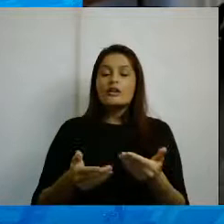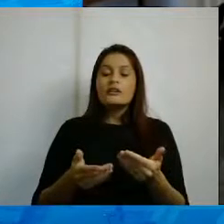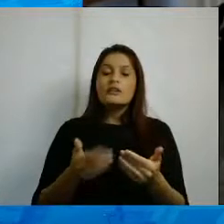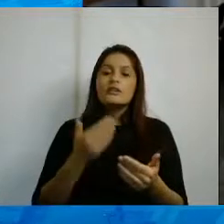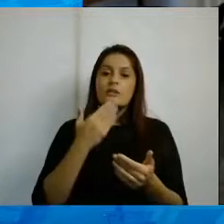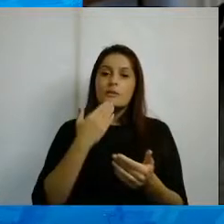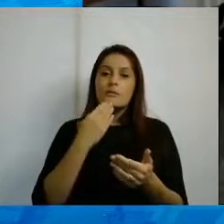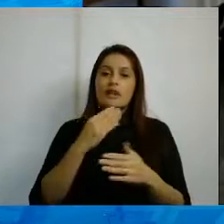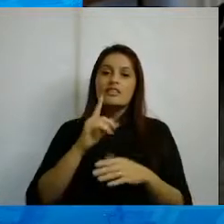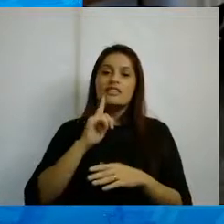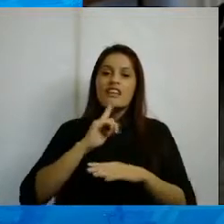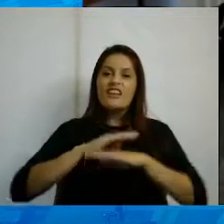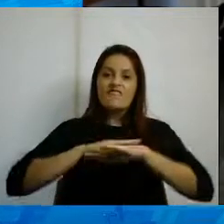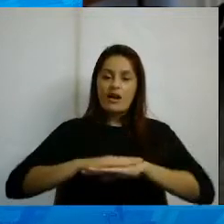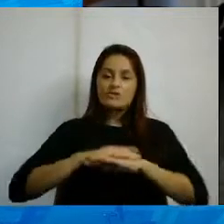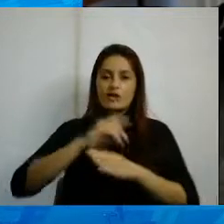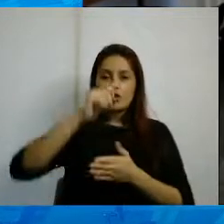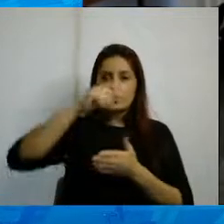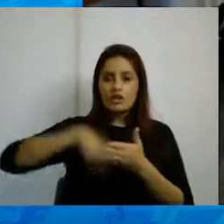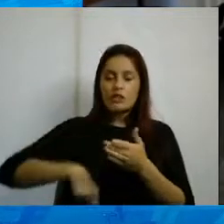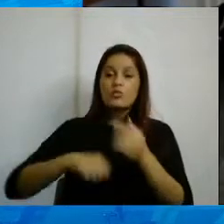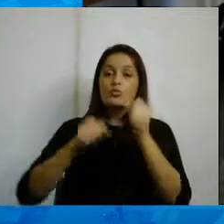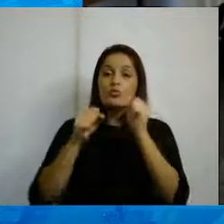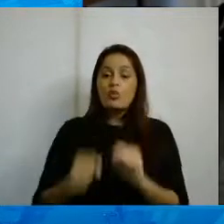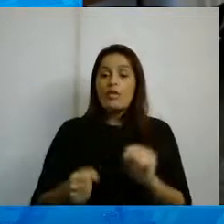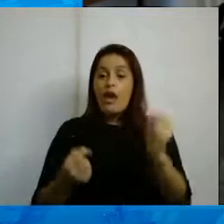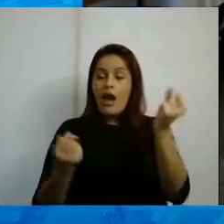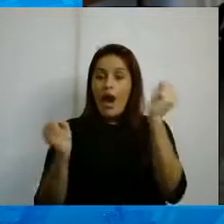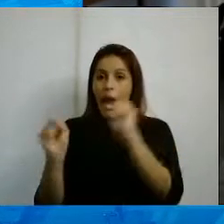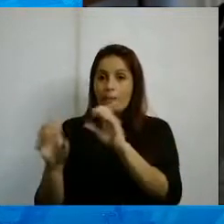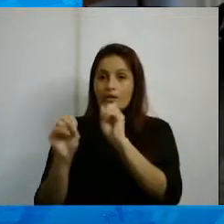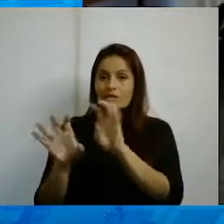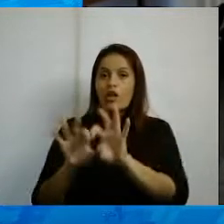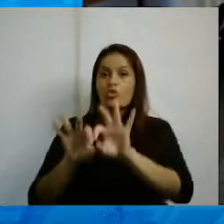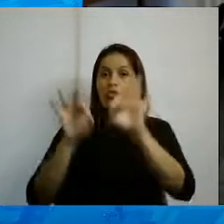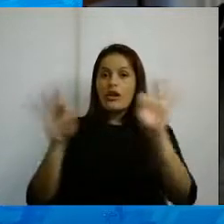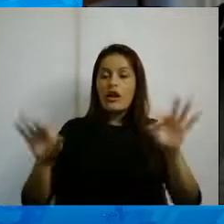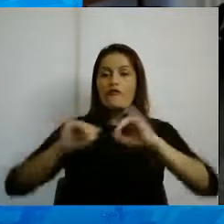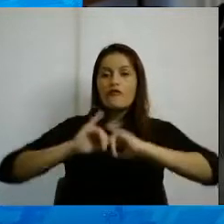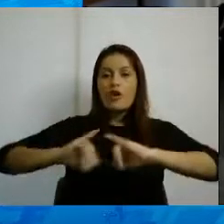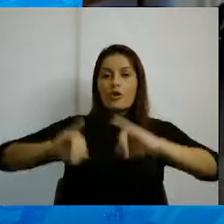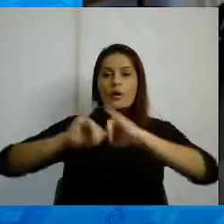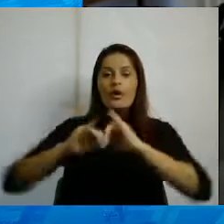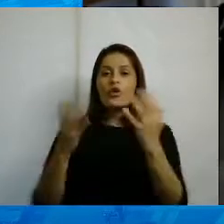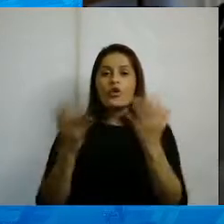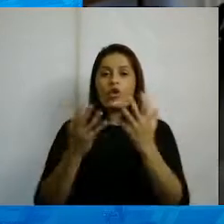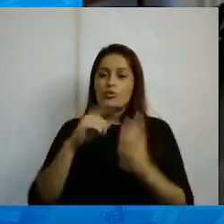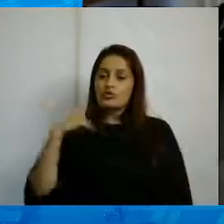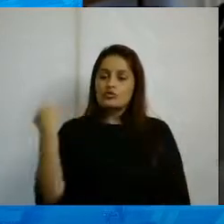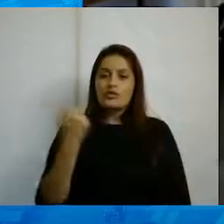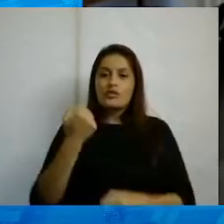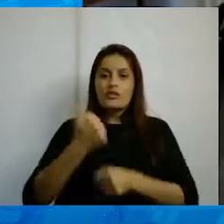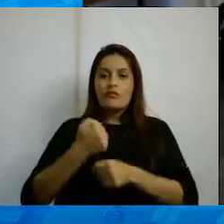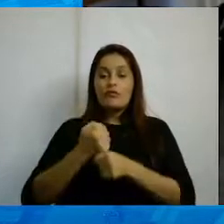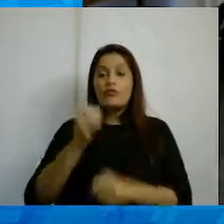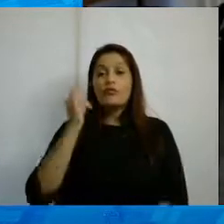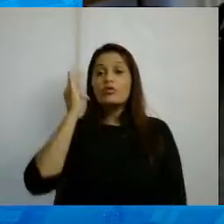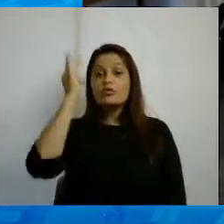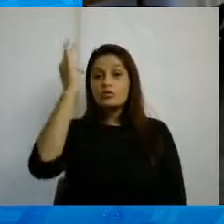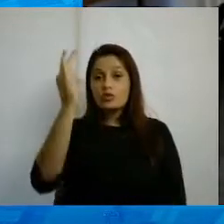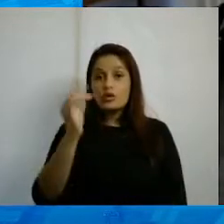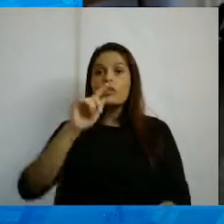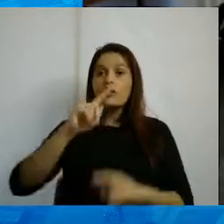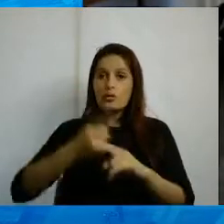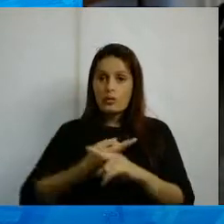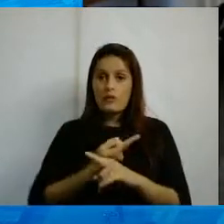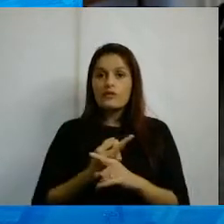las bases del contrato el que ellos puedan educar y formar a nuestra y nuestros trabajadores para que no requiramos de